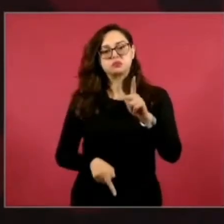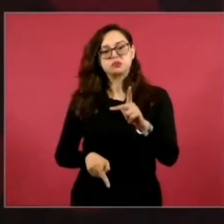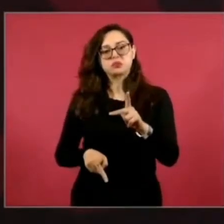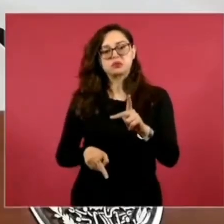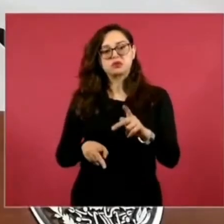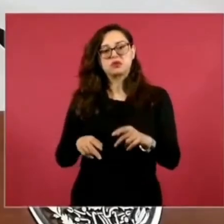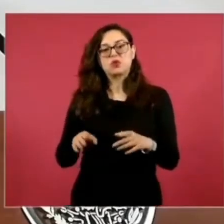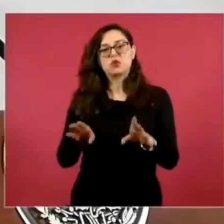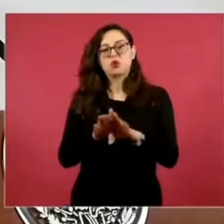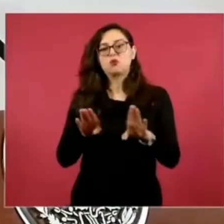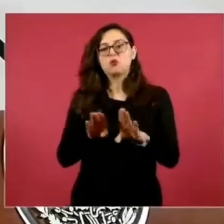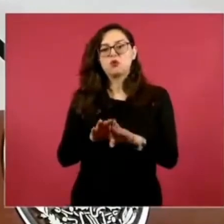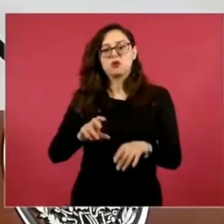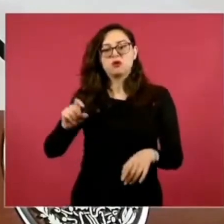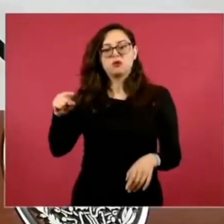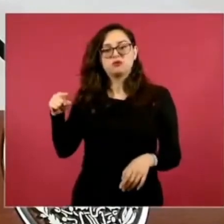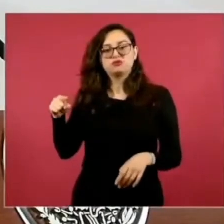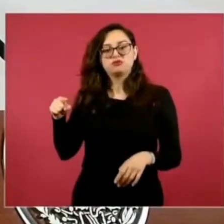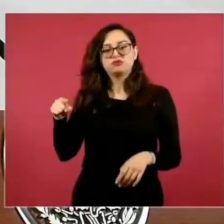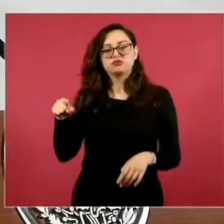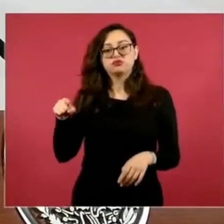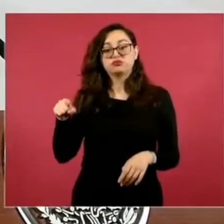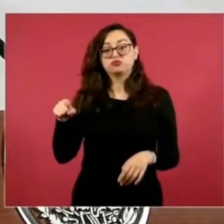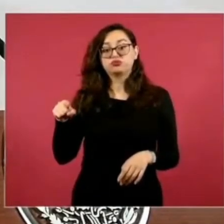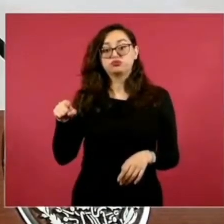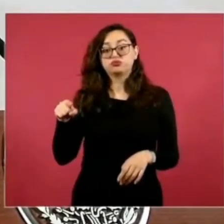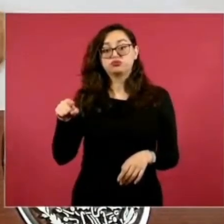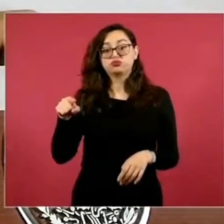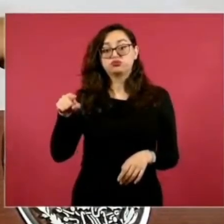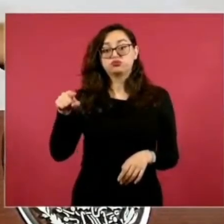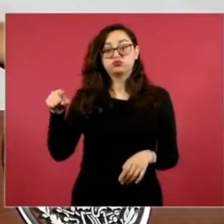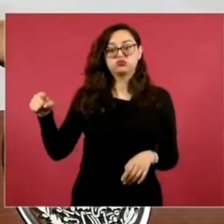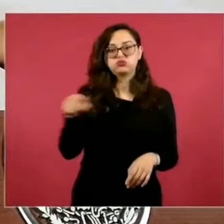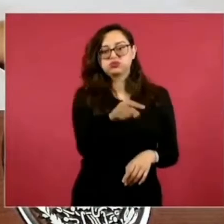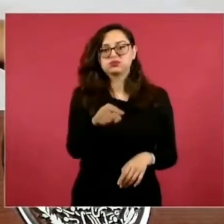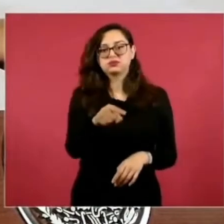así, y luego ya al llegar al home, así.